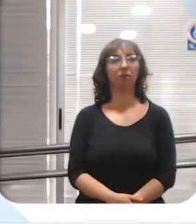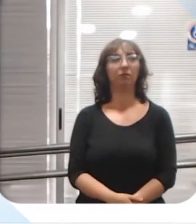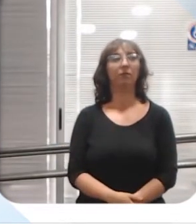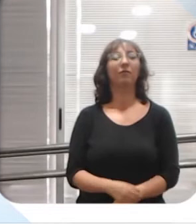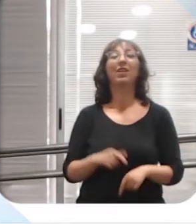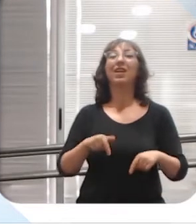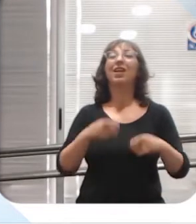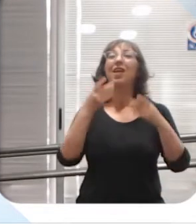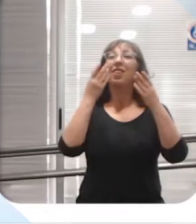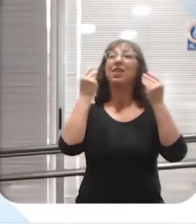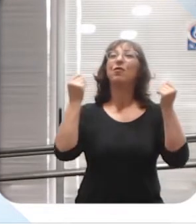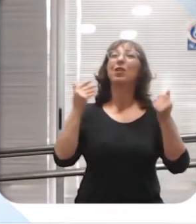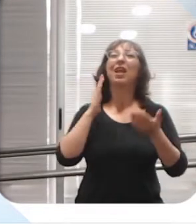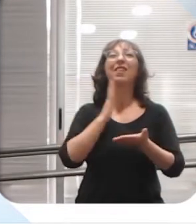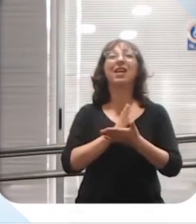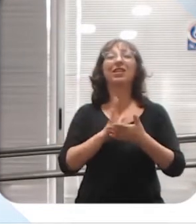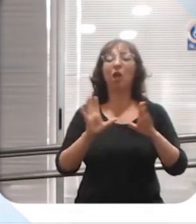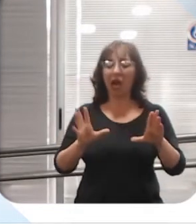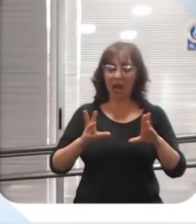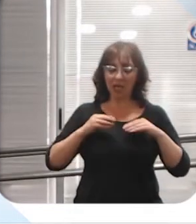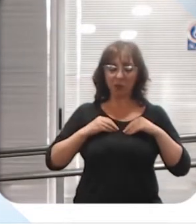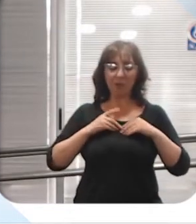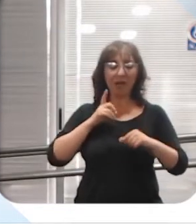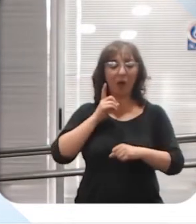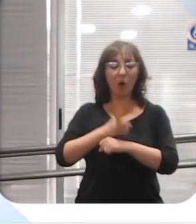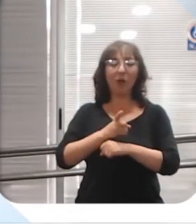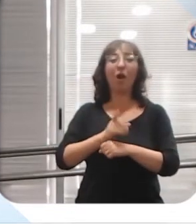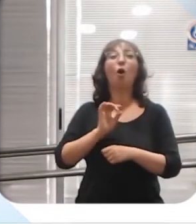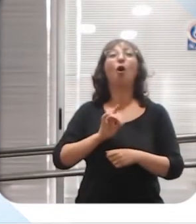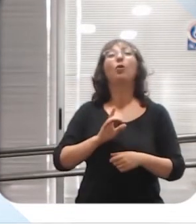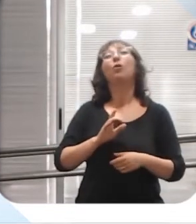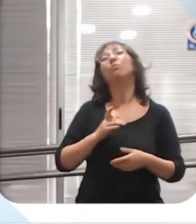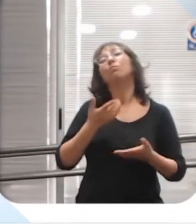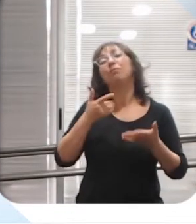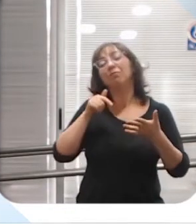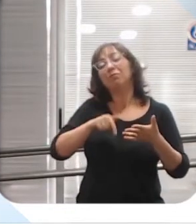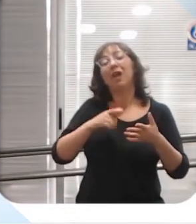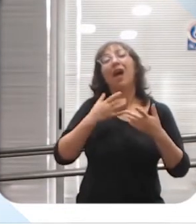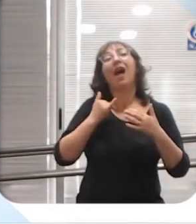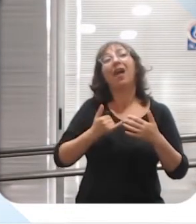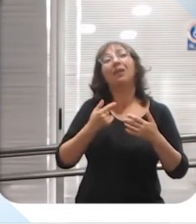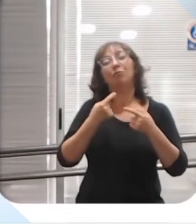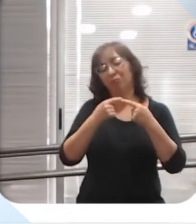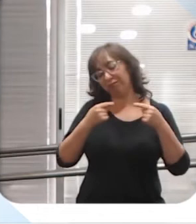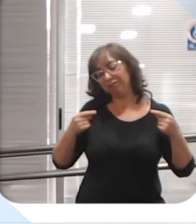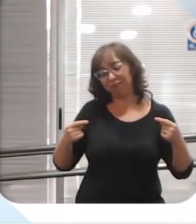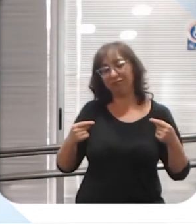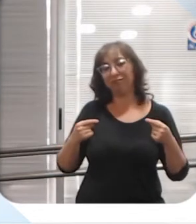Esto de disfrutar los derechos y asumir las obligaciones o los deberes tiene que ver con varias cosas.